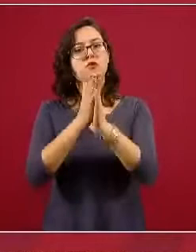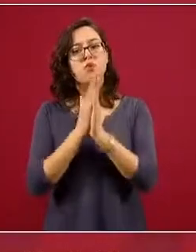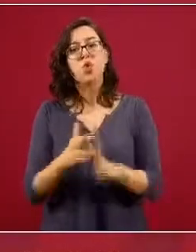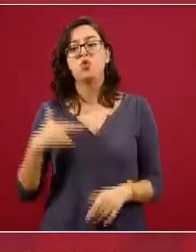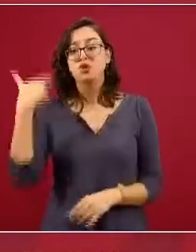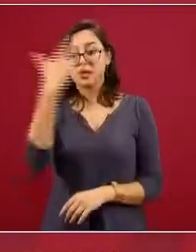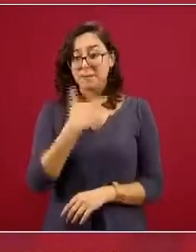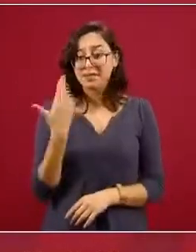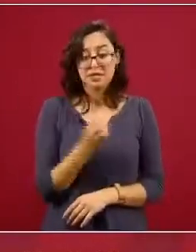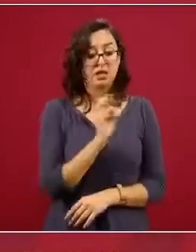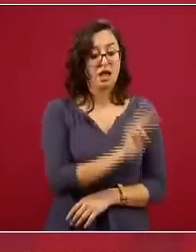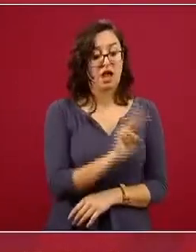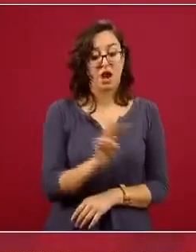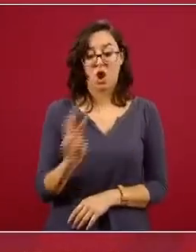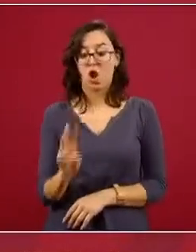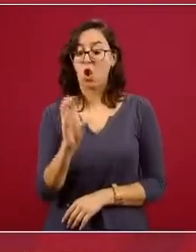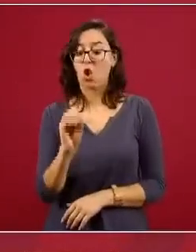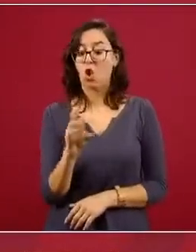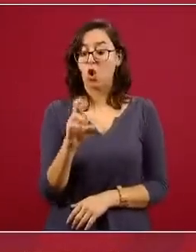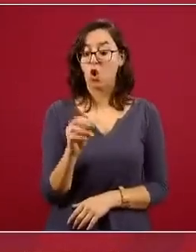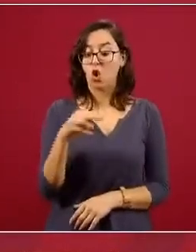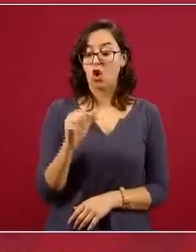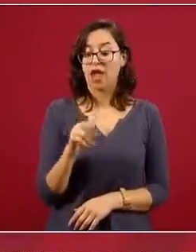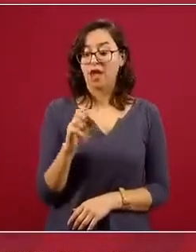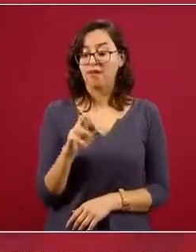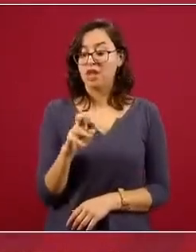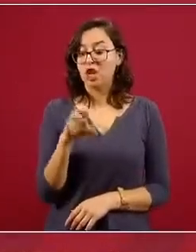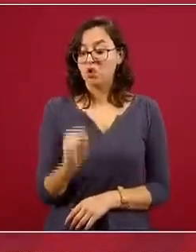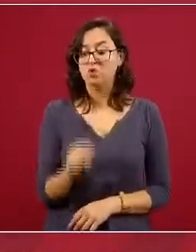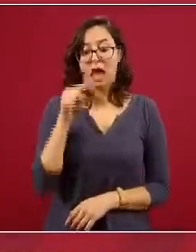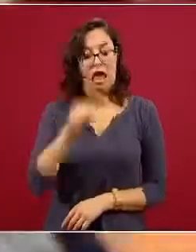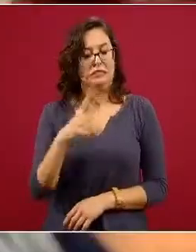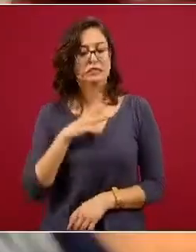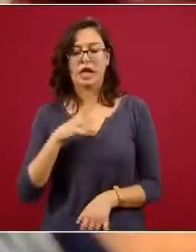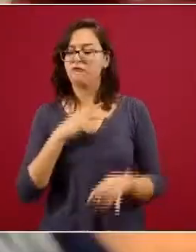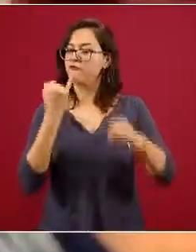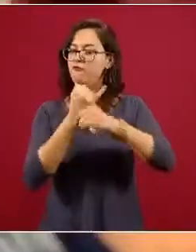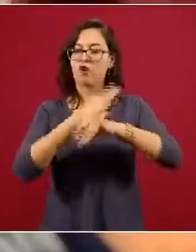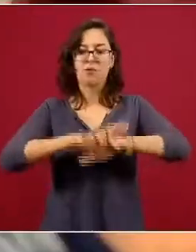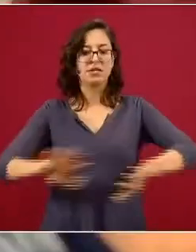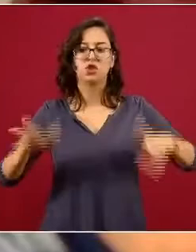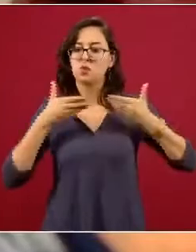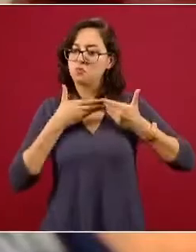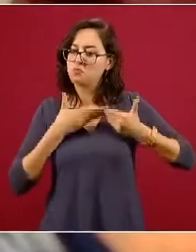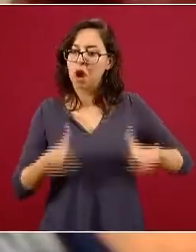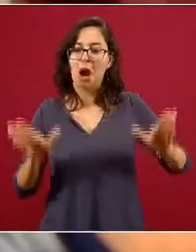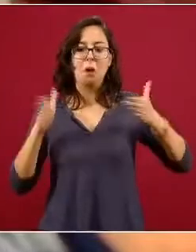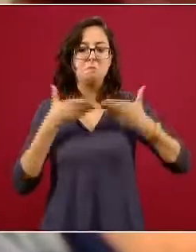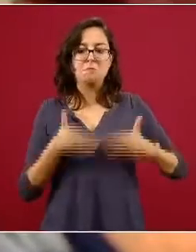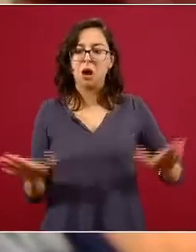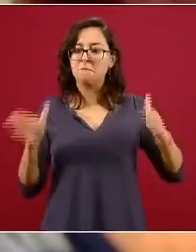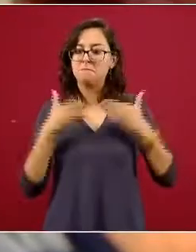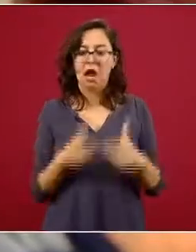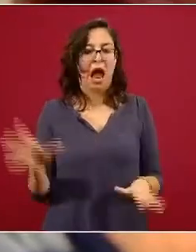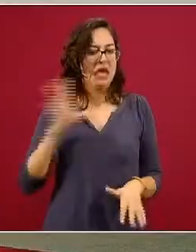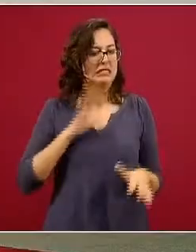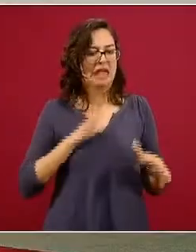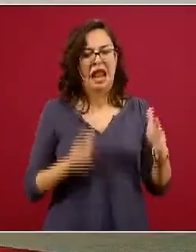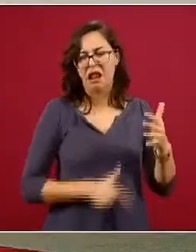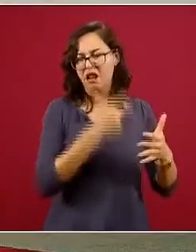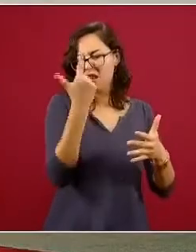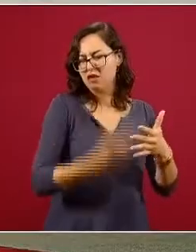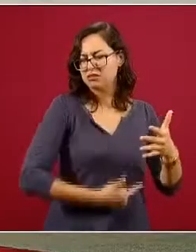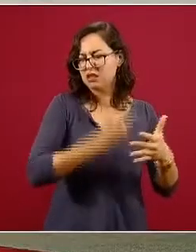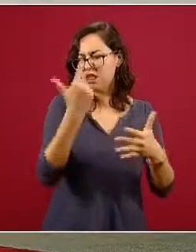portal coronavirus.gov.mx, hay una sección específica de información, hay una de datos donde están las bases de datos